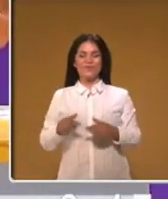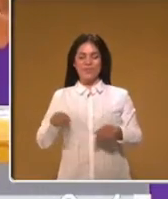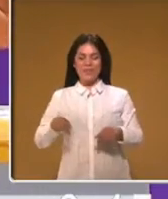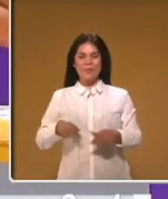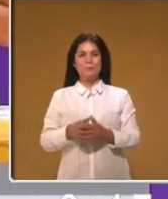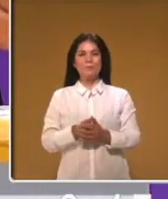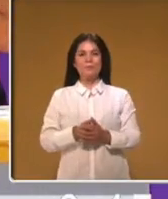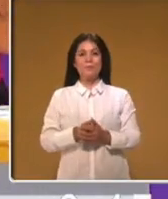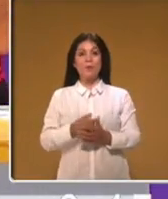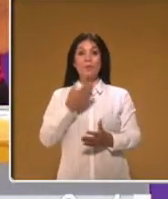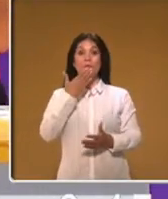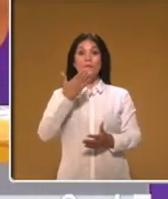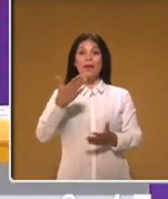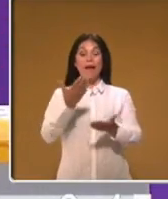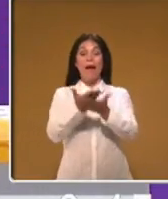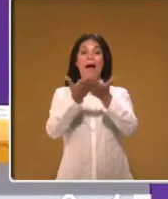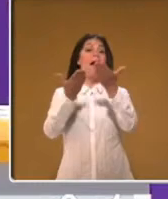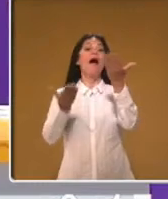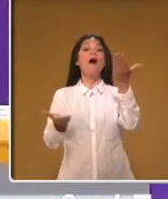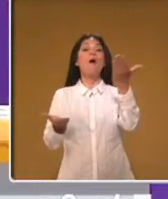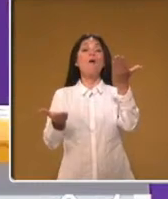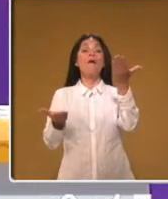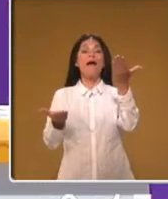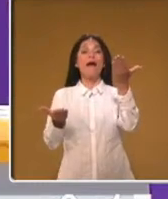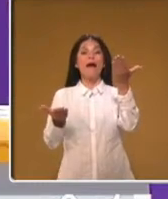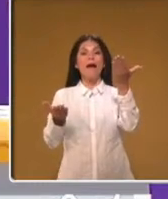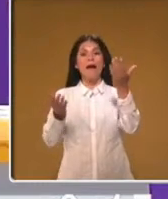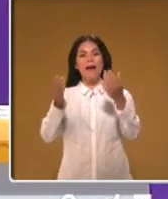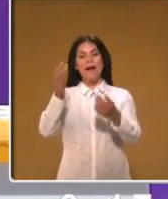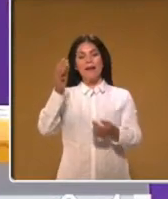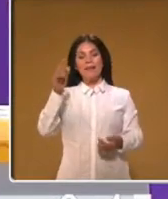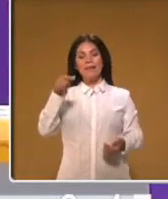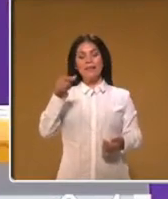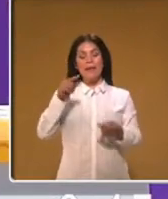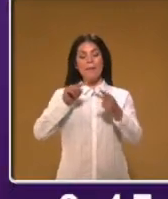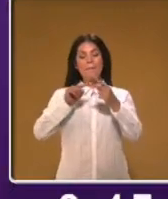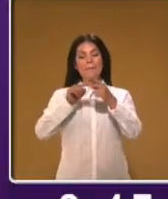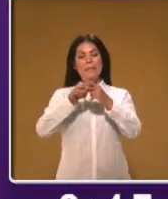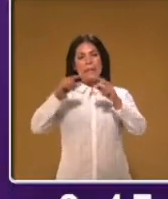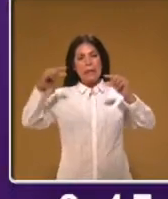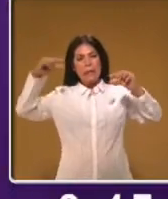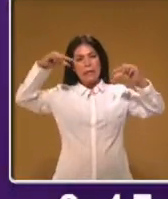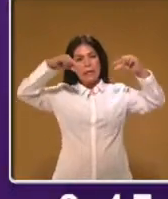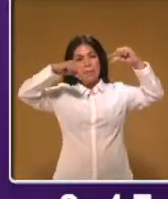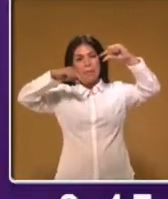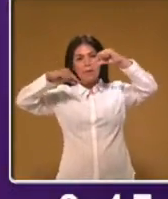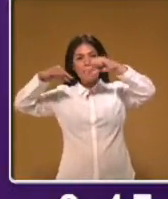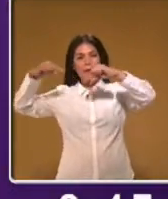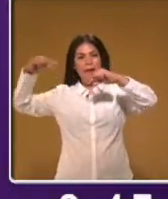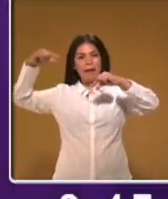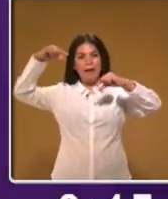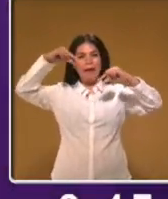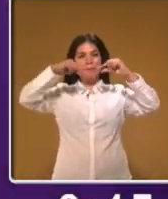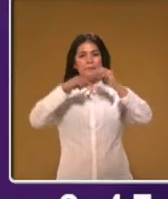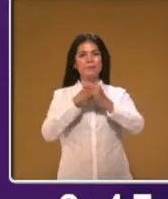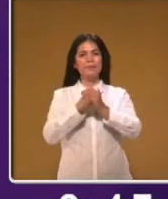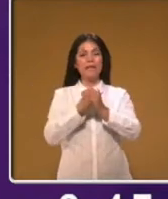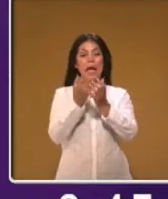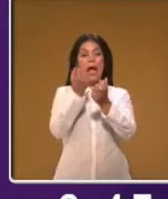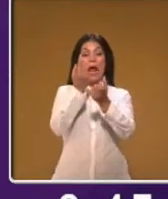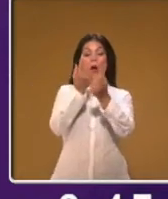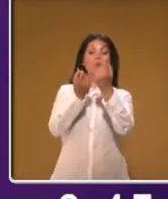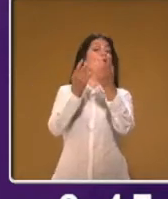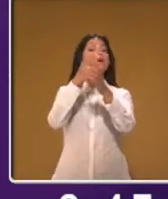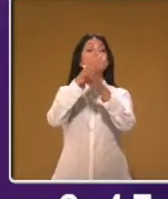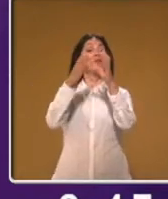estamos en la asignatura de Ciencias 3 Química y vamos a iniciar el día de hoy con un breve repaso de algunos aprendizajes esperados que